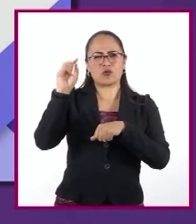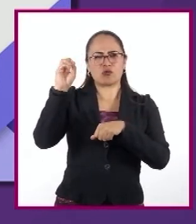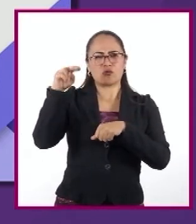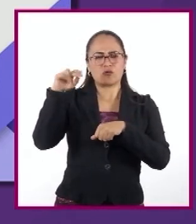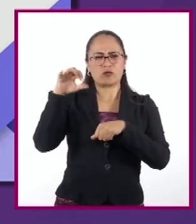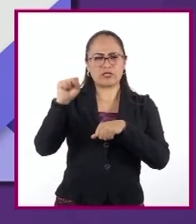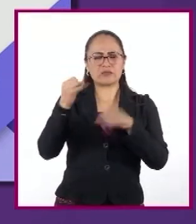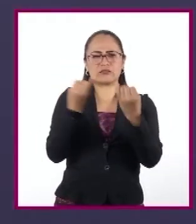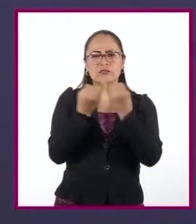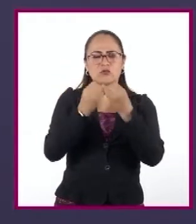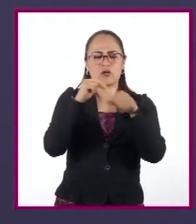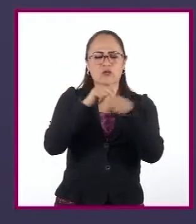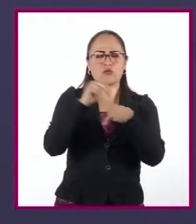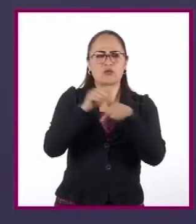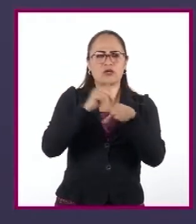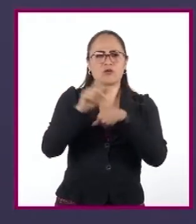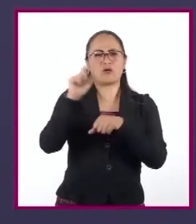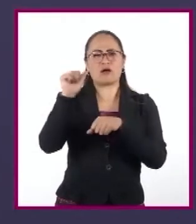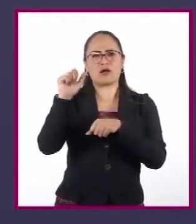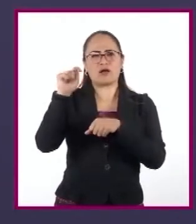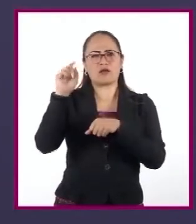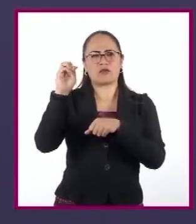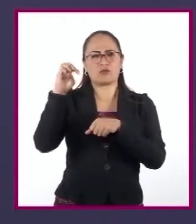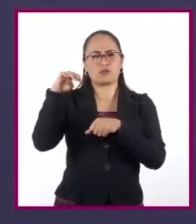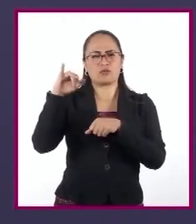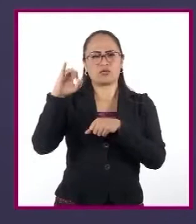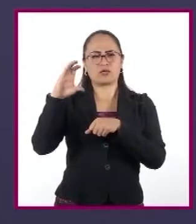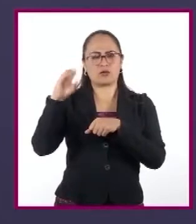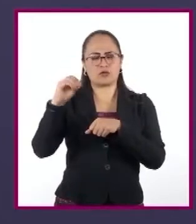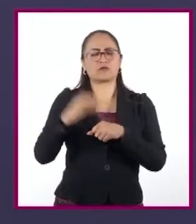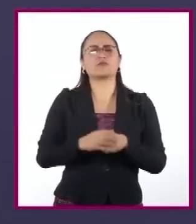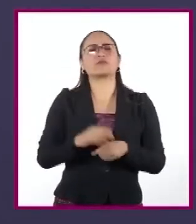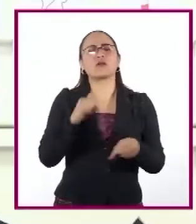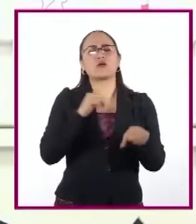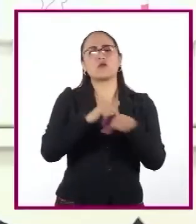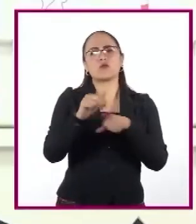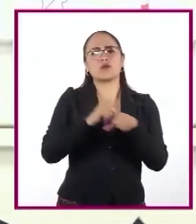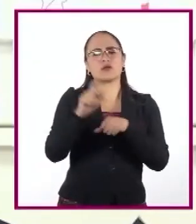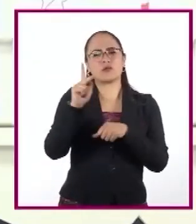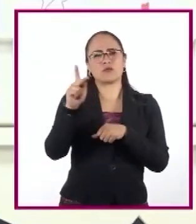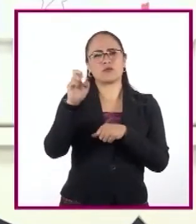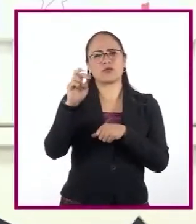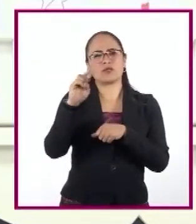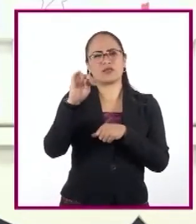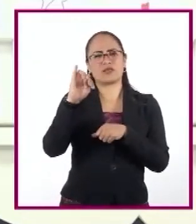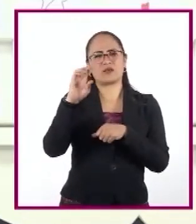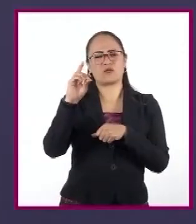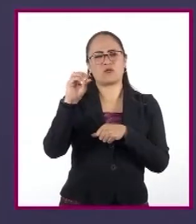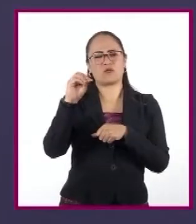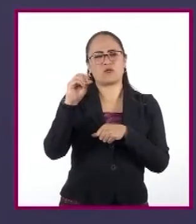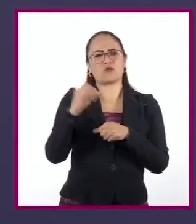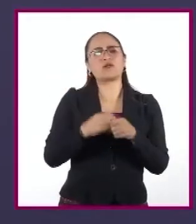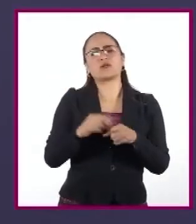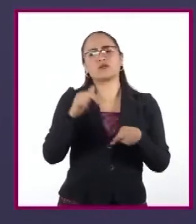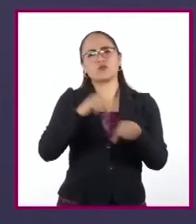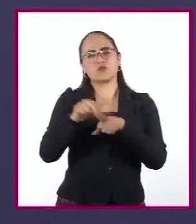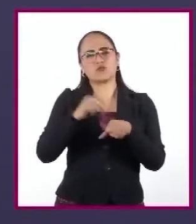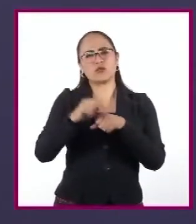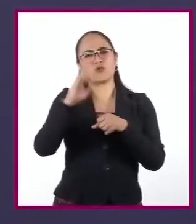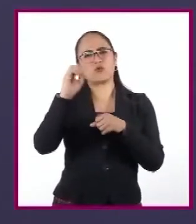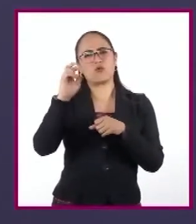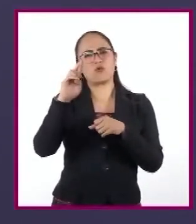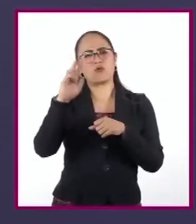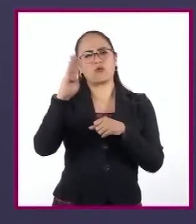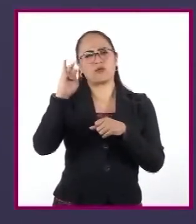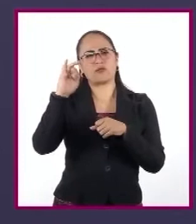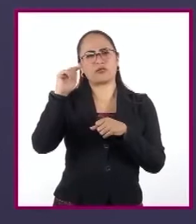atómico. El número de periodo está relacionado con el número de órbitas en los que están distribuidos los electrones de valencia, en